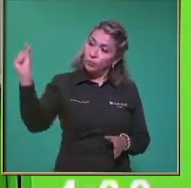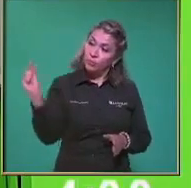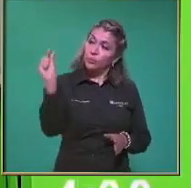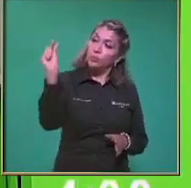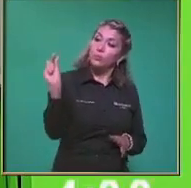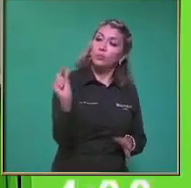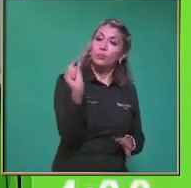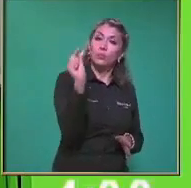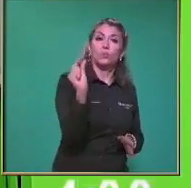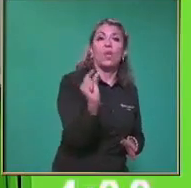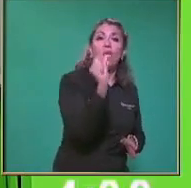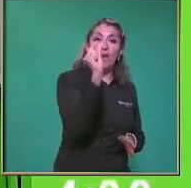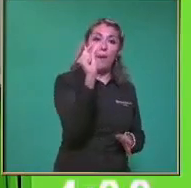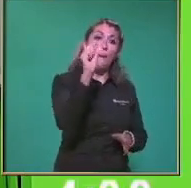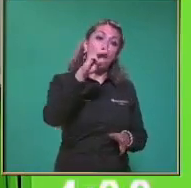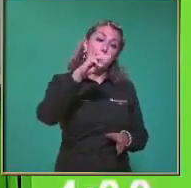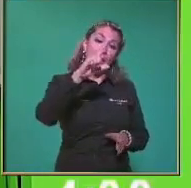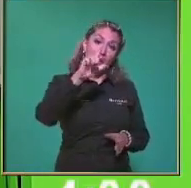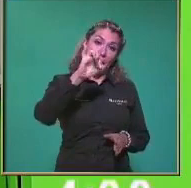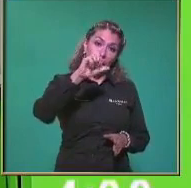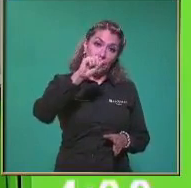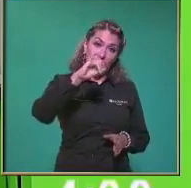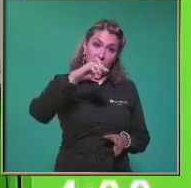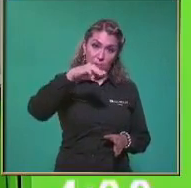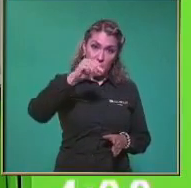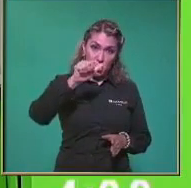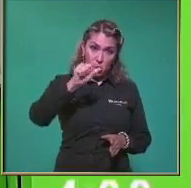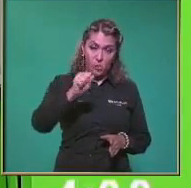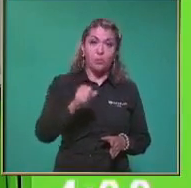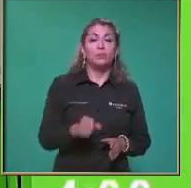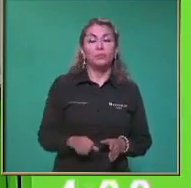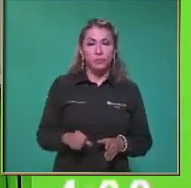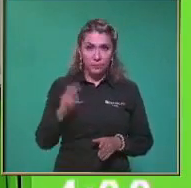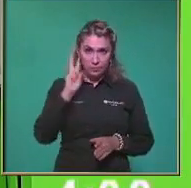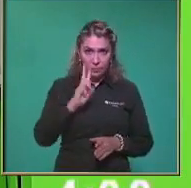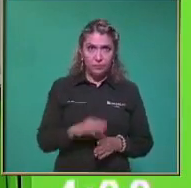Por eso se llama así. Muy bien. Vamos a continuar.